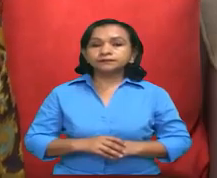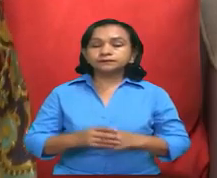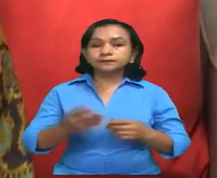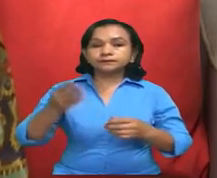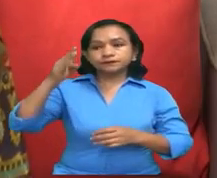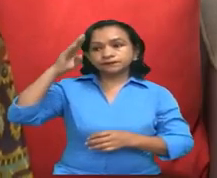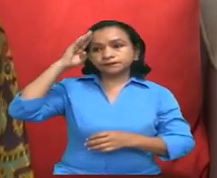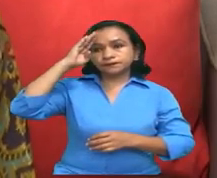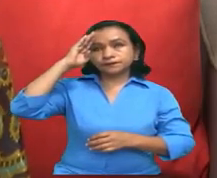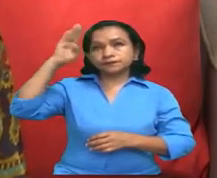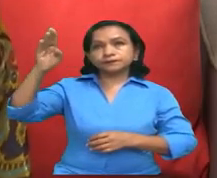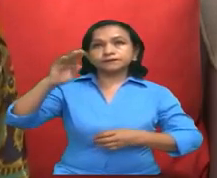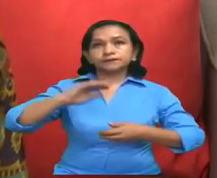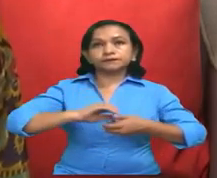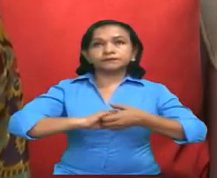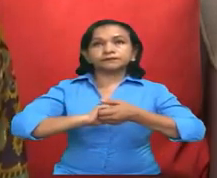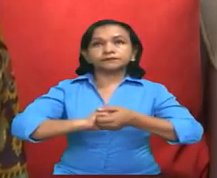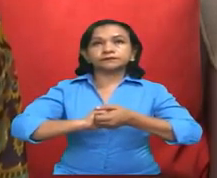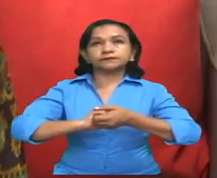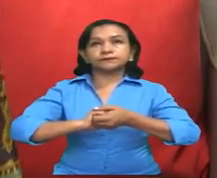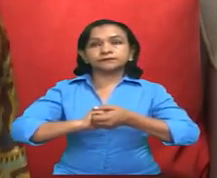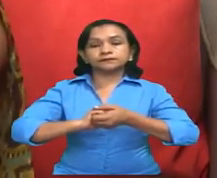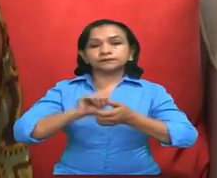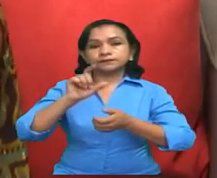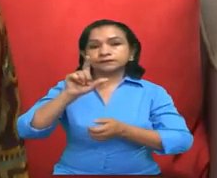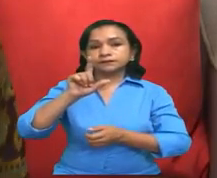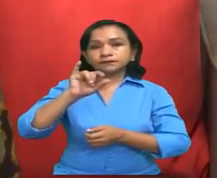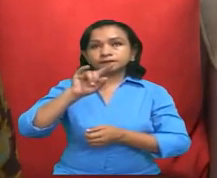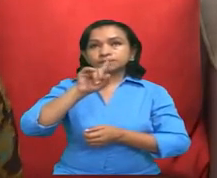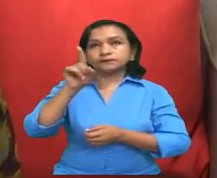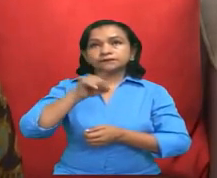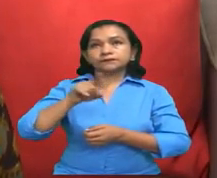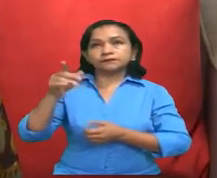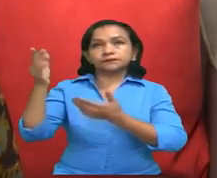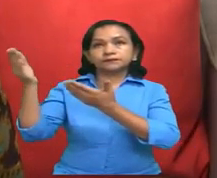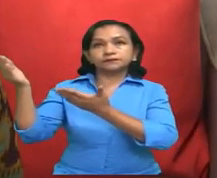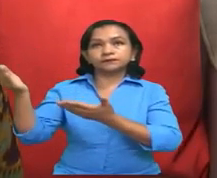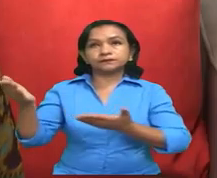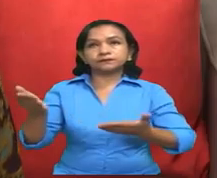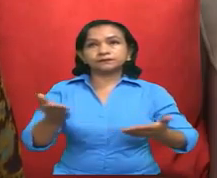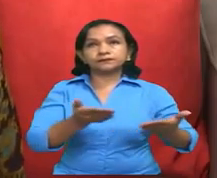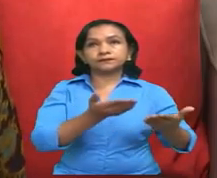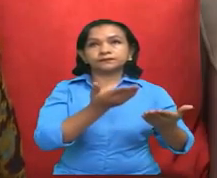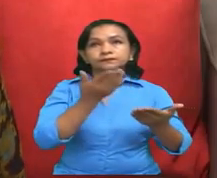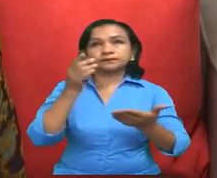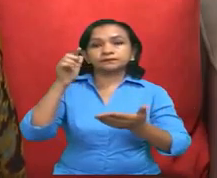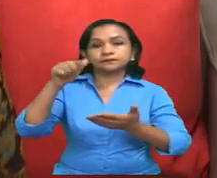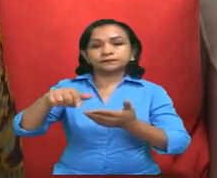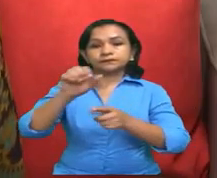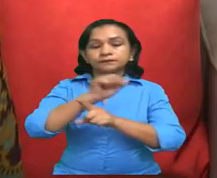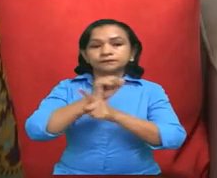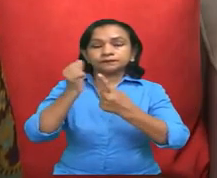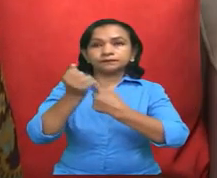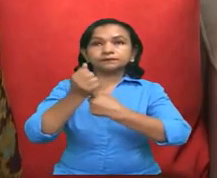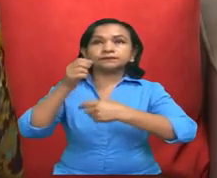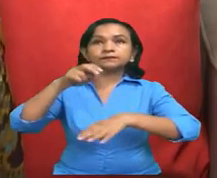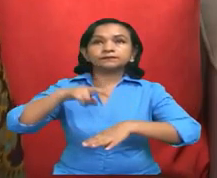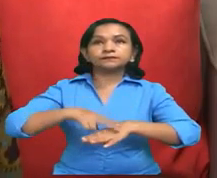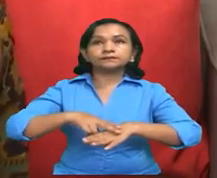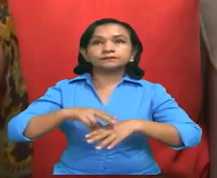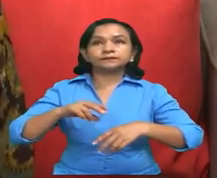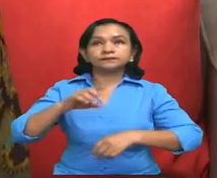¿Qué tal, amigos televidentes? Les saluda Lizeth Cotó y les damos la bienvenida a nuestro programa Desde el Parlamento. En